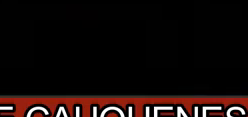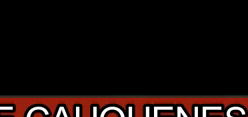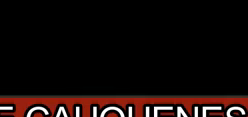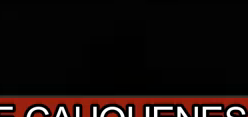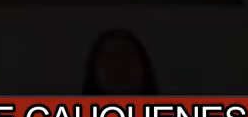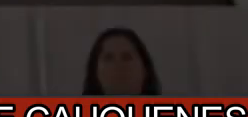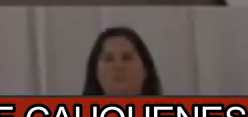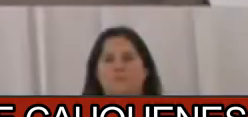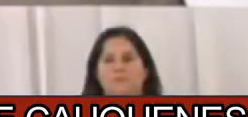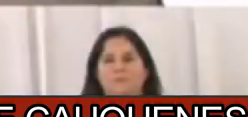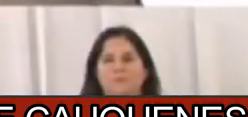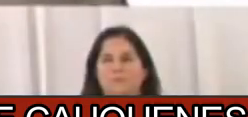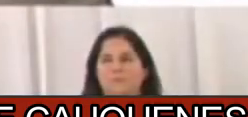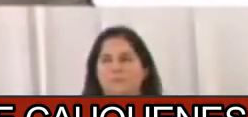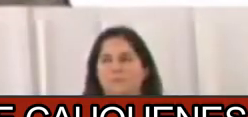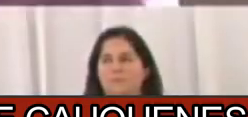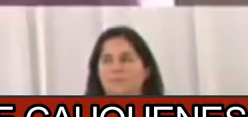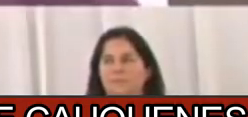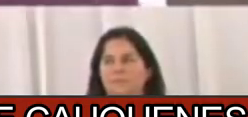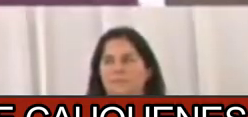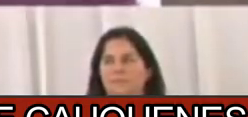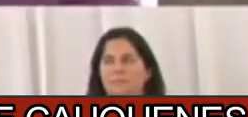comuna.